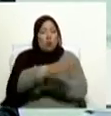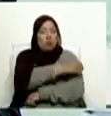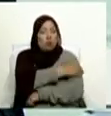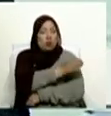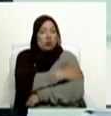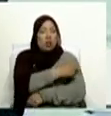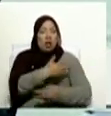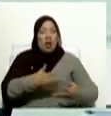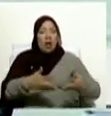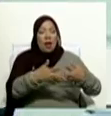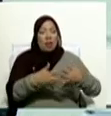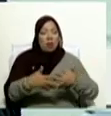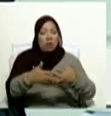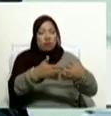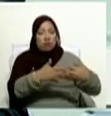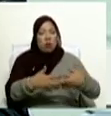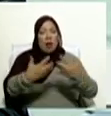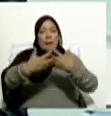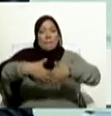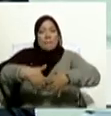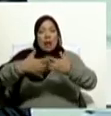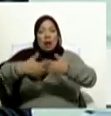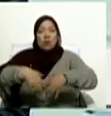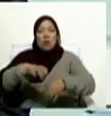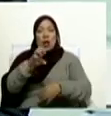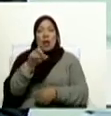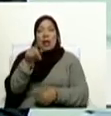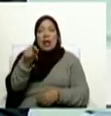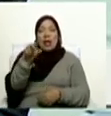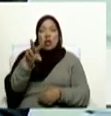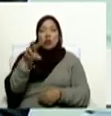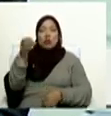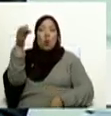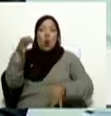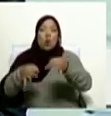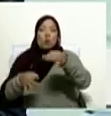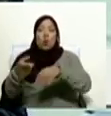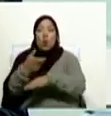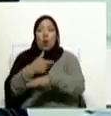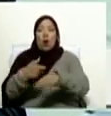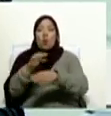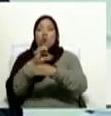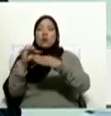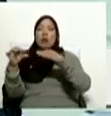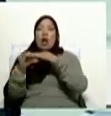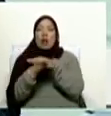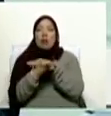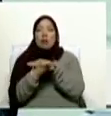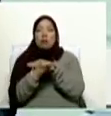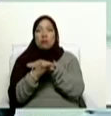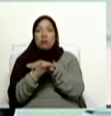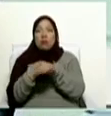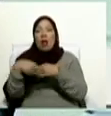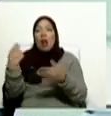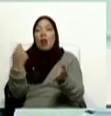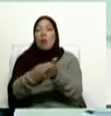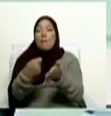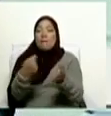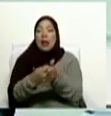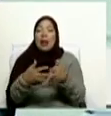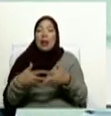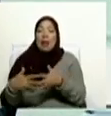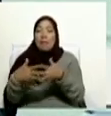Leon móvil porque hasta los abogados del gobierno de Guyana los paga la exon